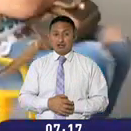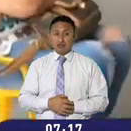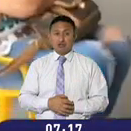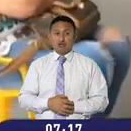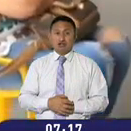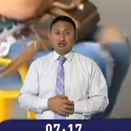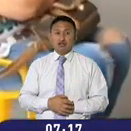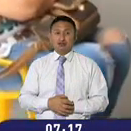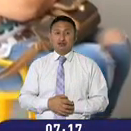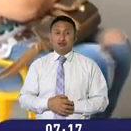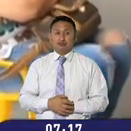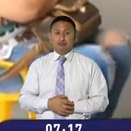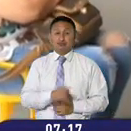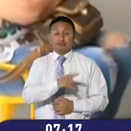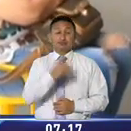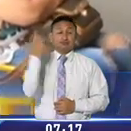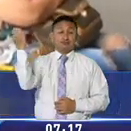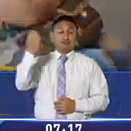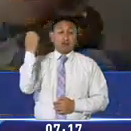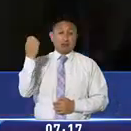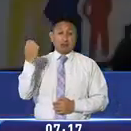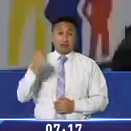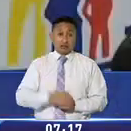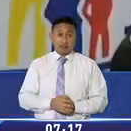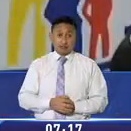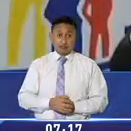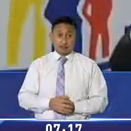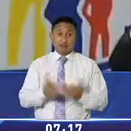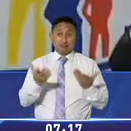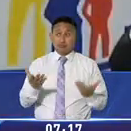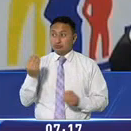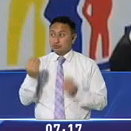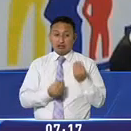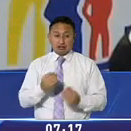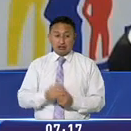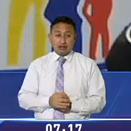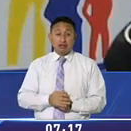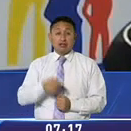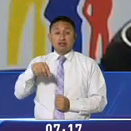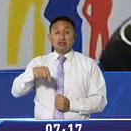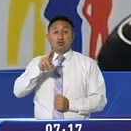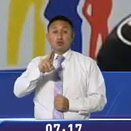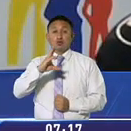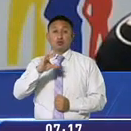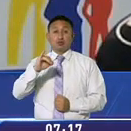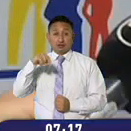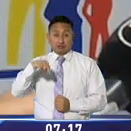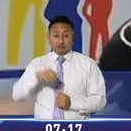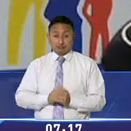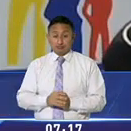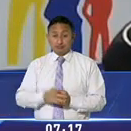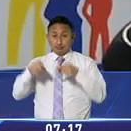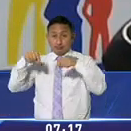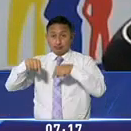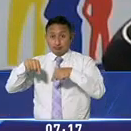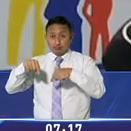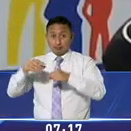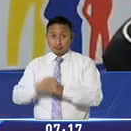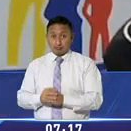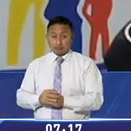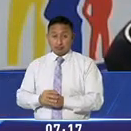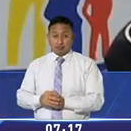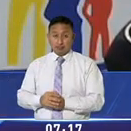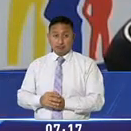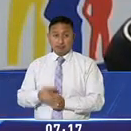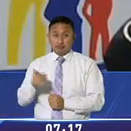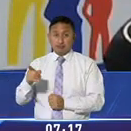en emergencia no dan más. Derivar pacientes de la UCI no COVID, ¿verdad? Para así